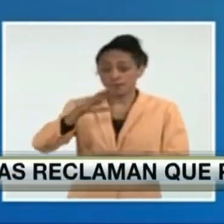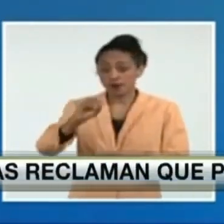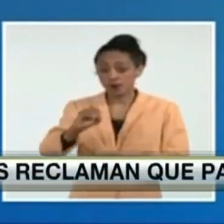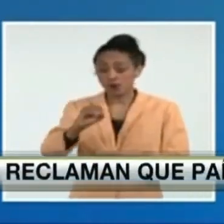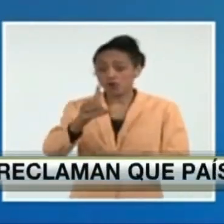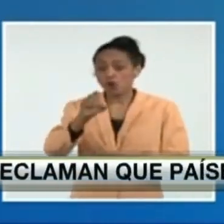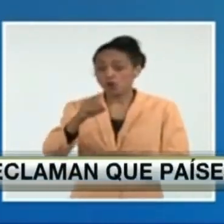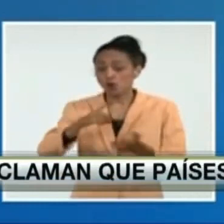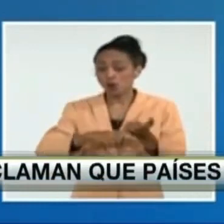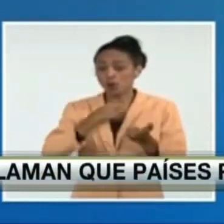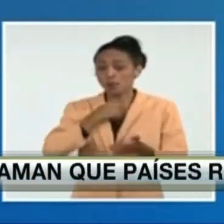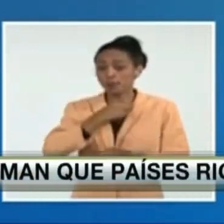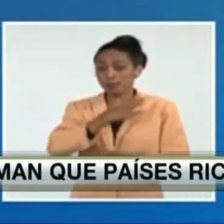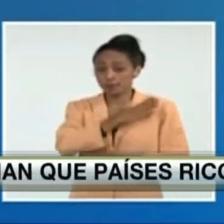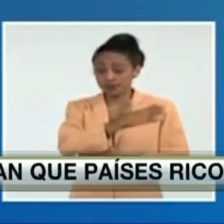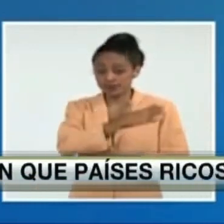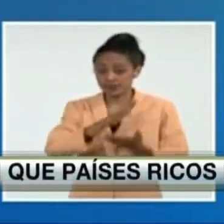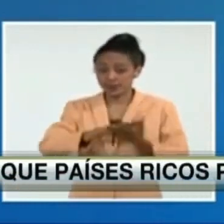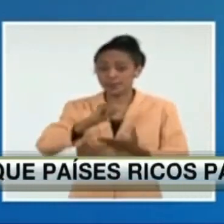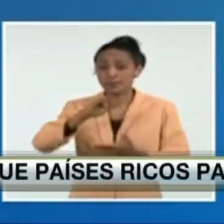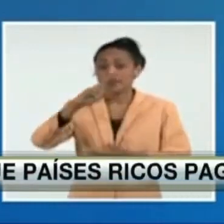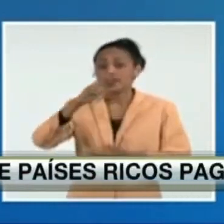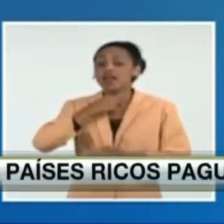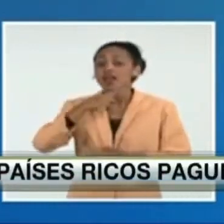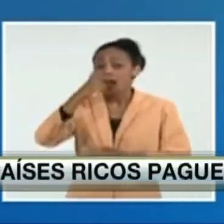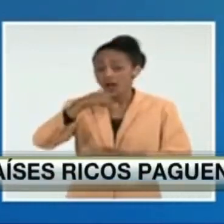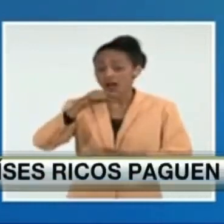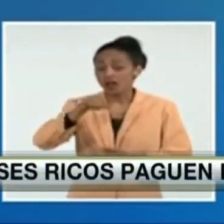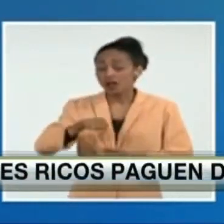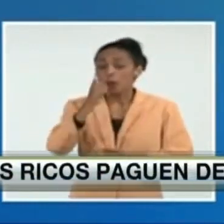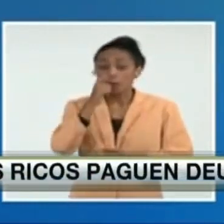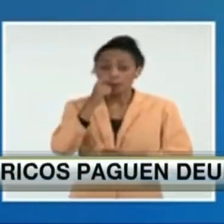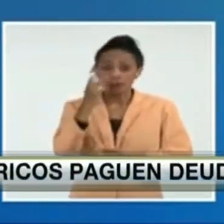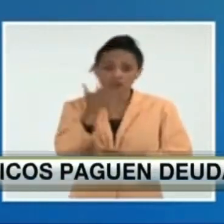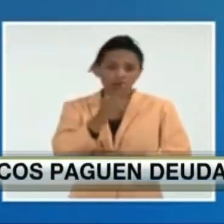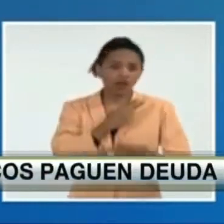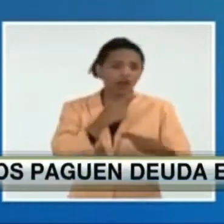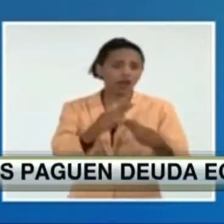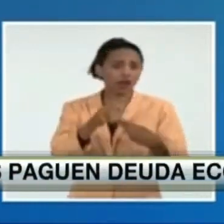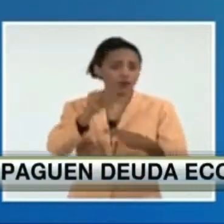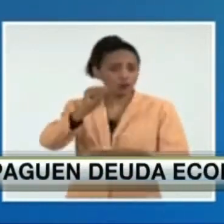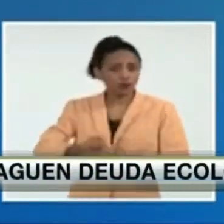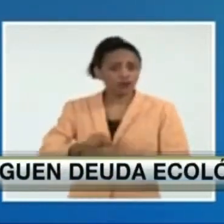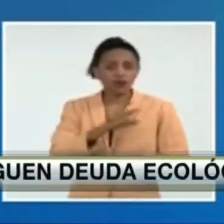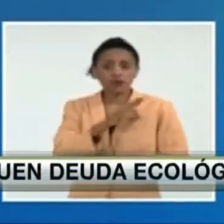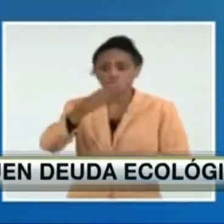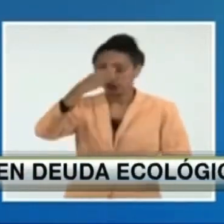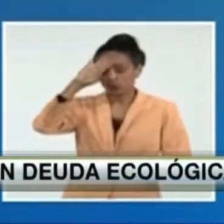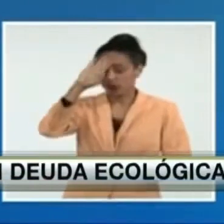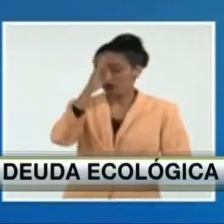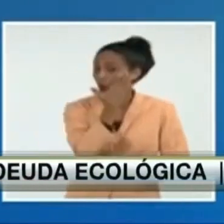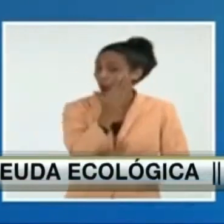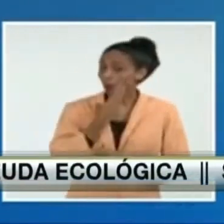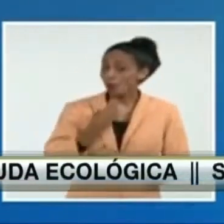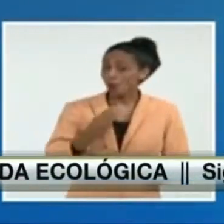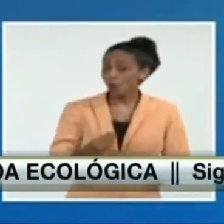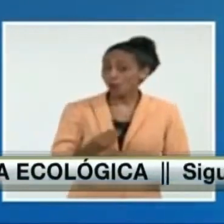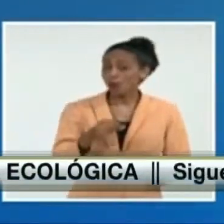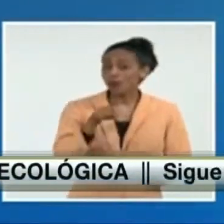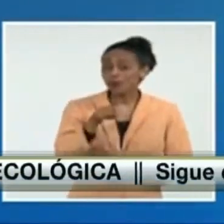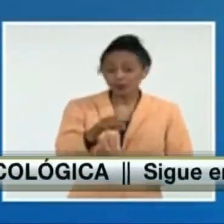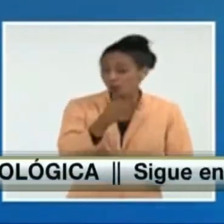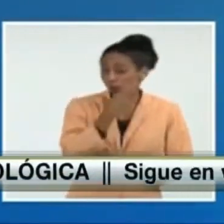es un héroe de la Revolución Cubana, un adolescente que se incorporó a la lucha en la Sierra